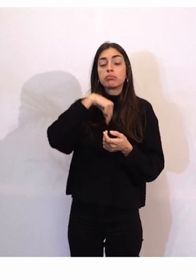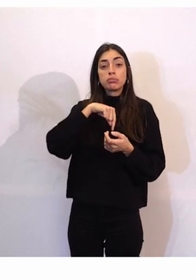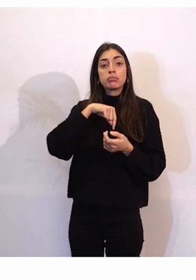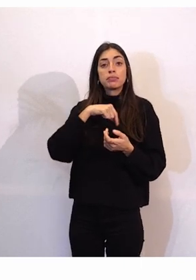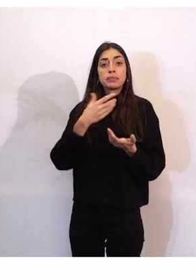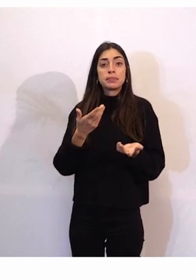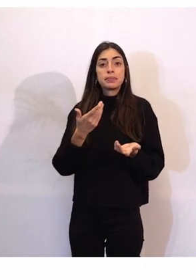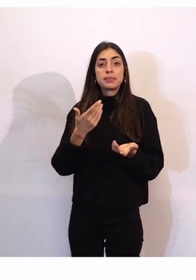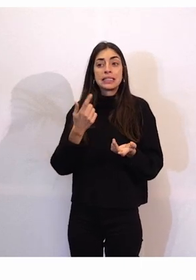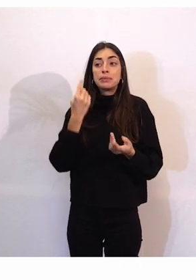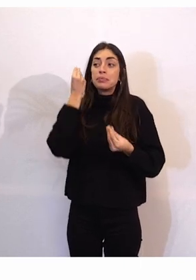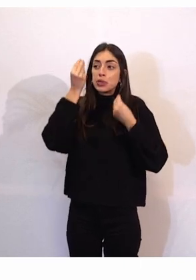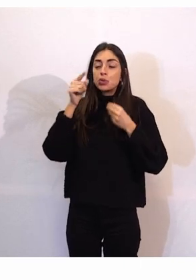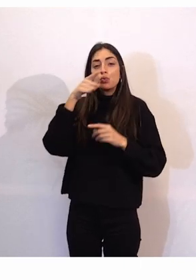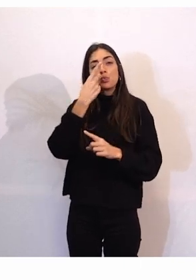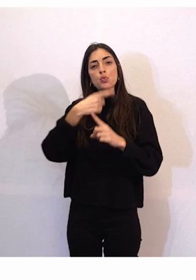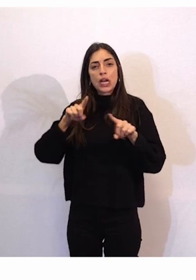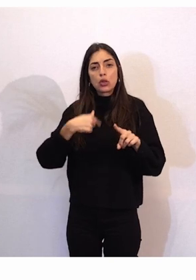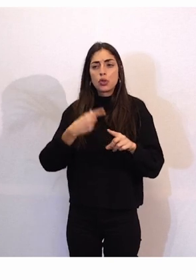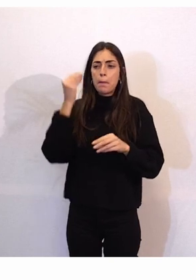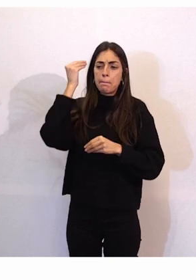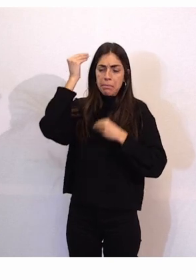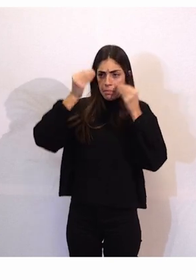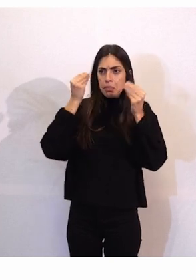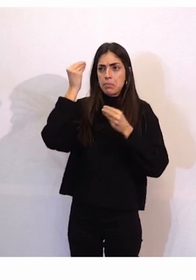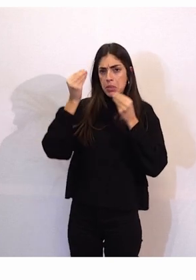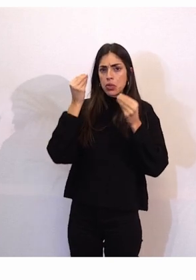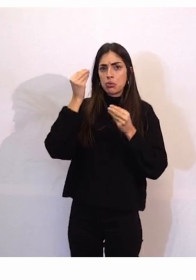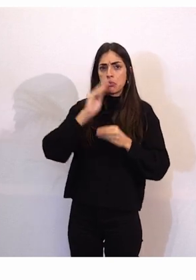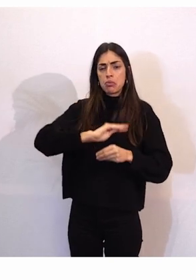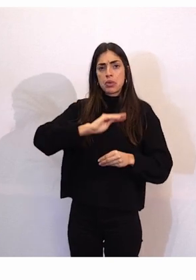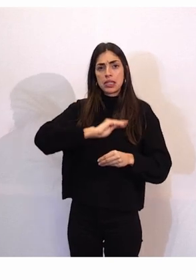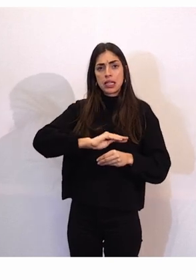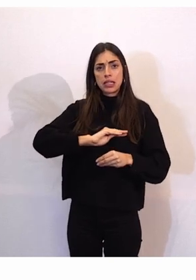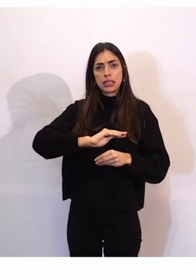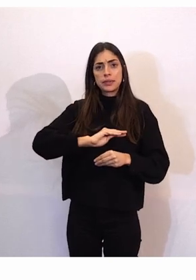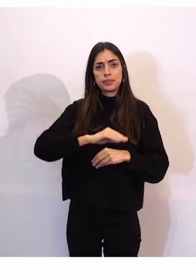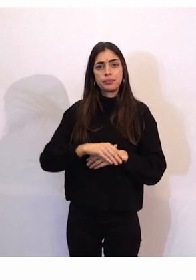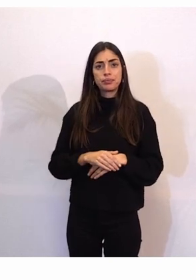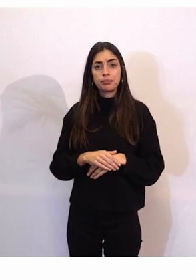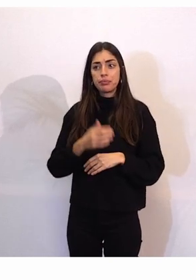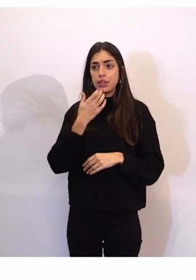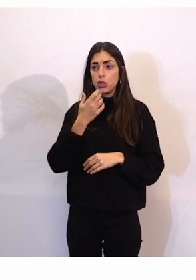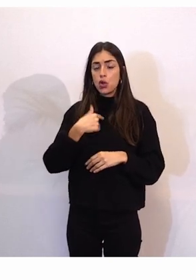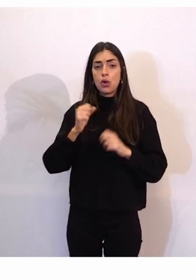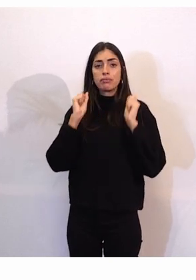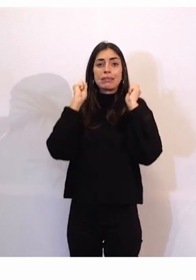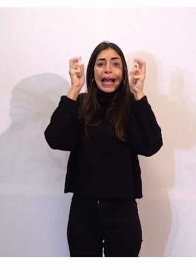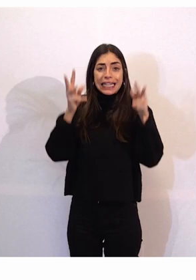Por eso es una cosa que estoy pensando últimamente, pues cuando voy a la residencia y todo eso. Cuando voy a la